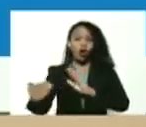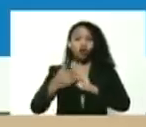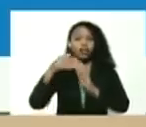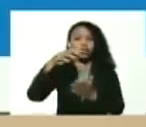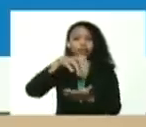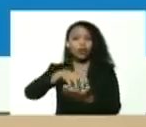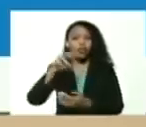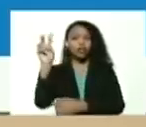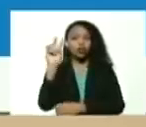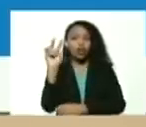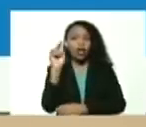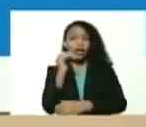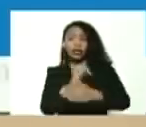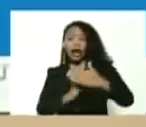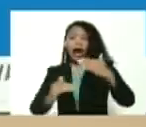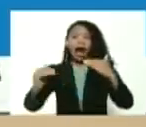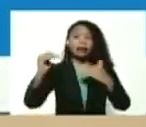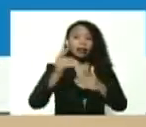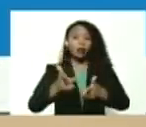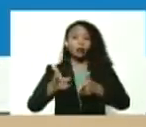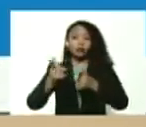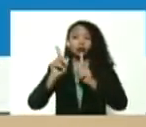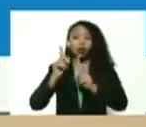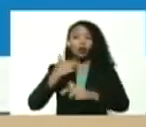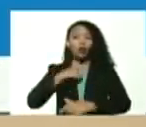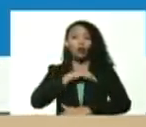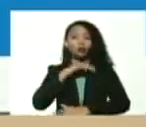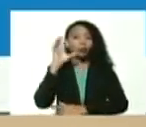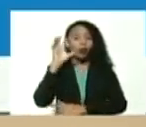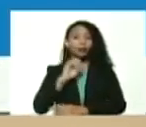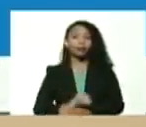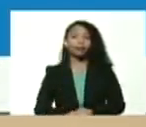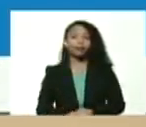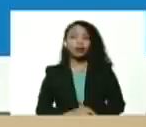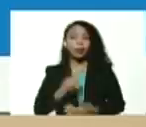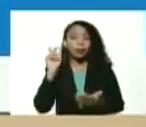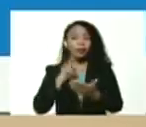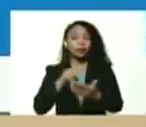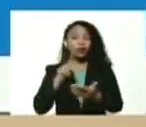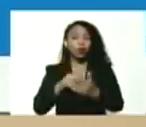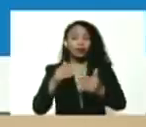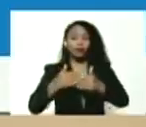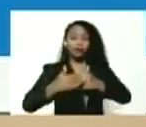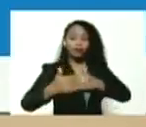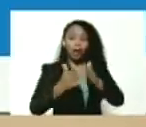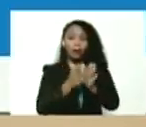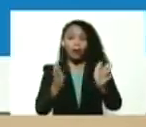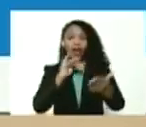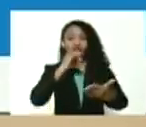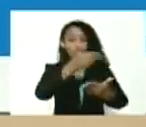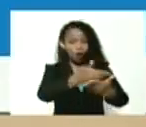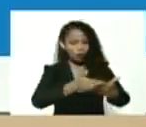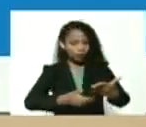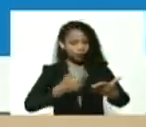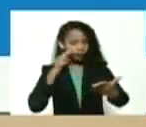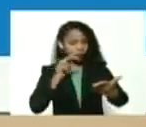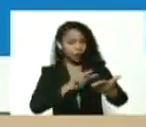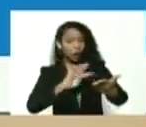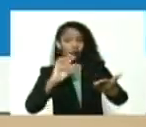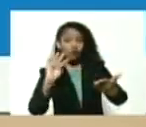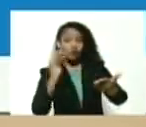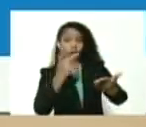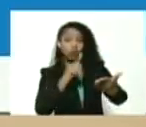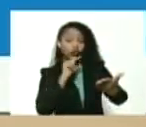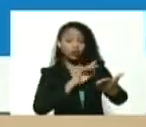venezolano y altas autoridades de nuestro país. Se presentó una ampliación de informe, el cuarto, que ya